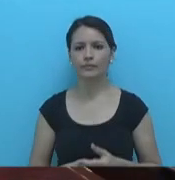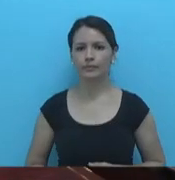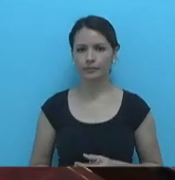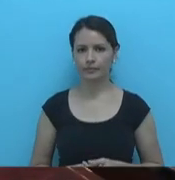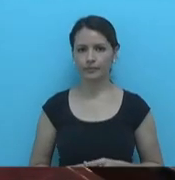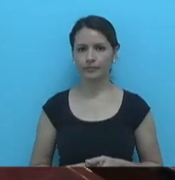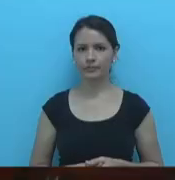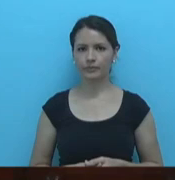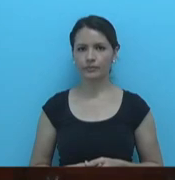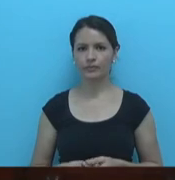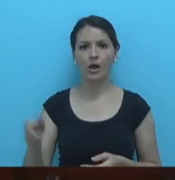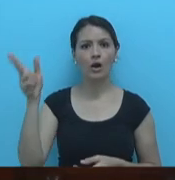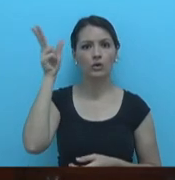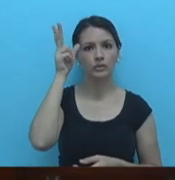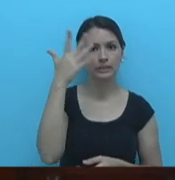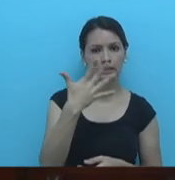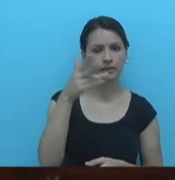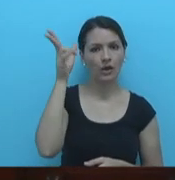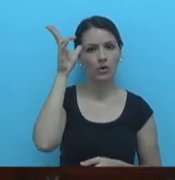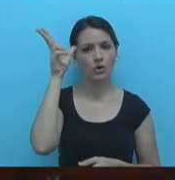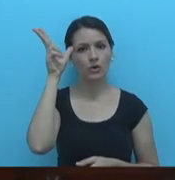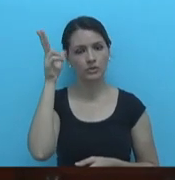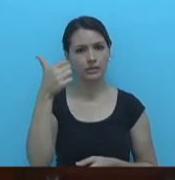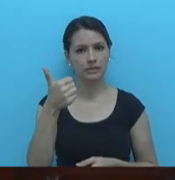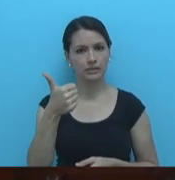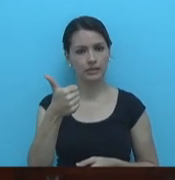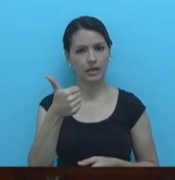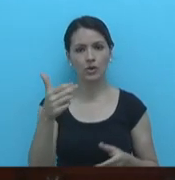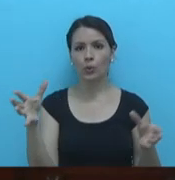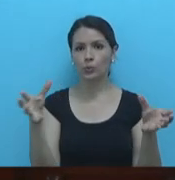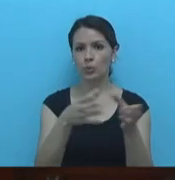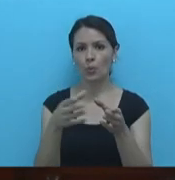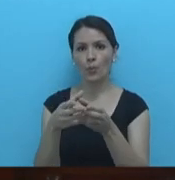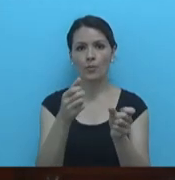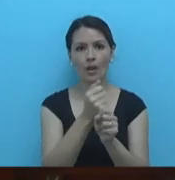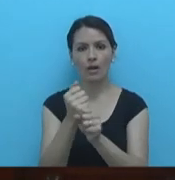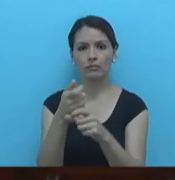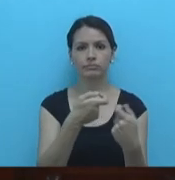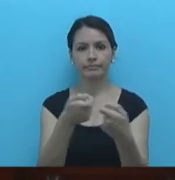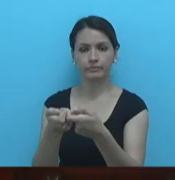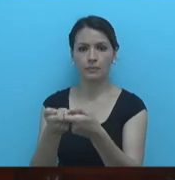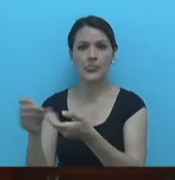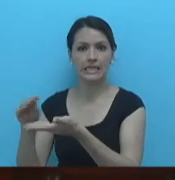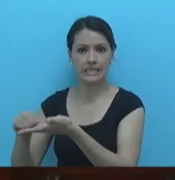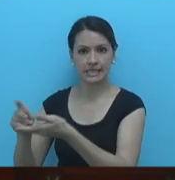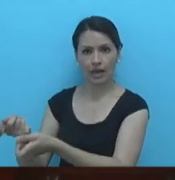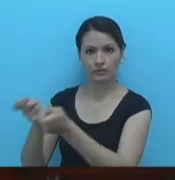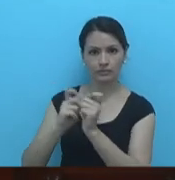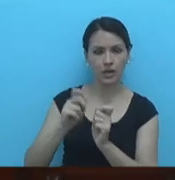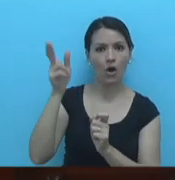aprobado. 85 y 86. A las comisiones asignadas. Del Senado, 87